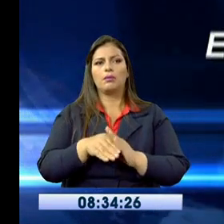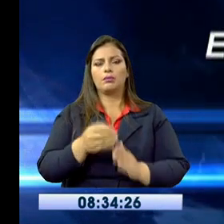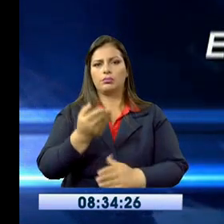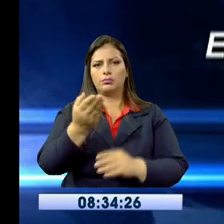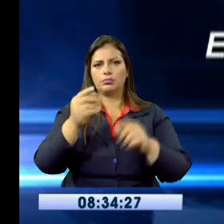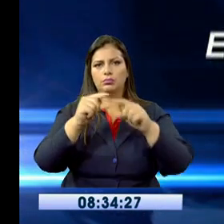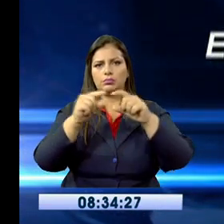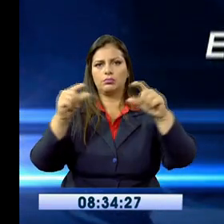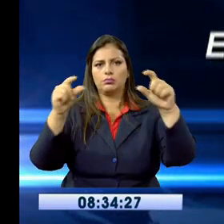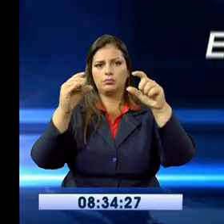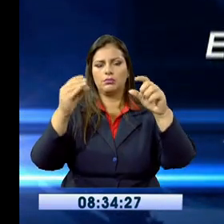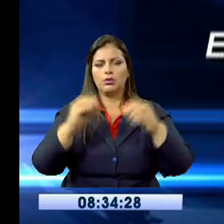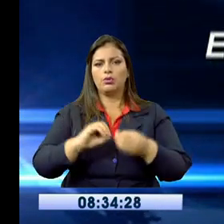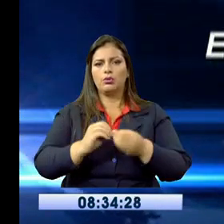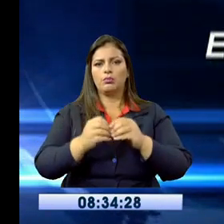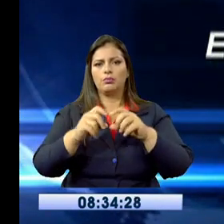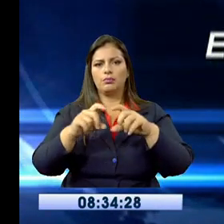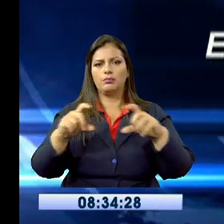número